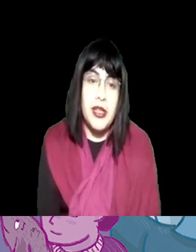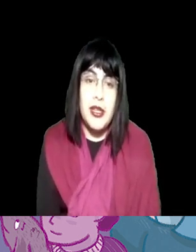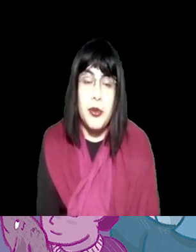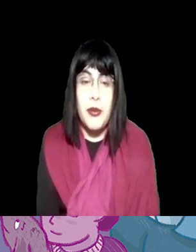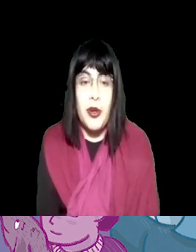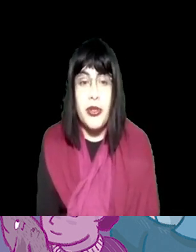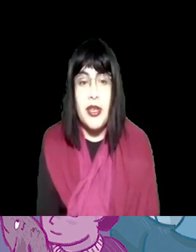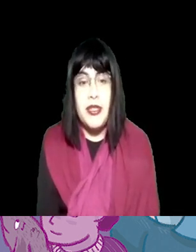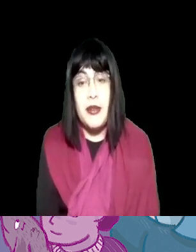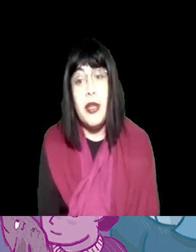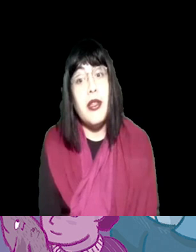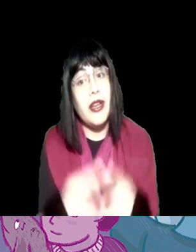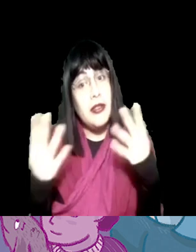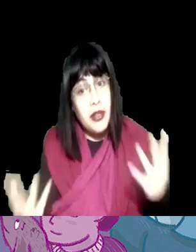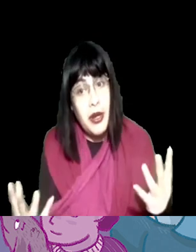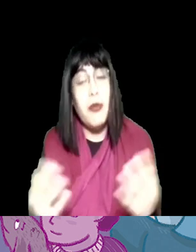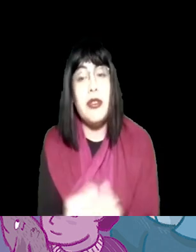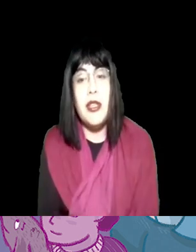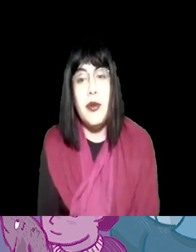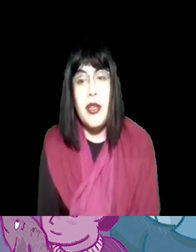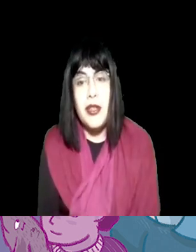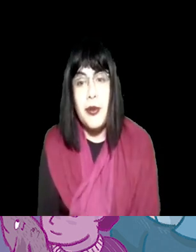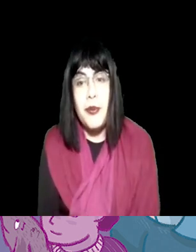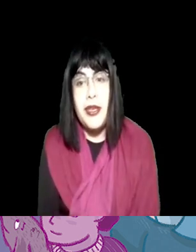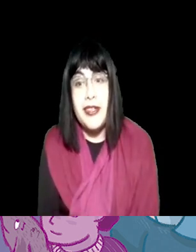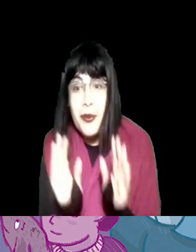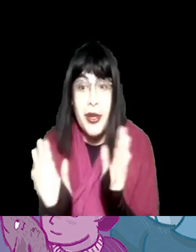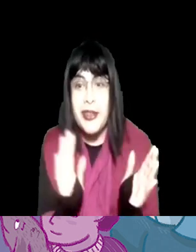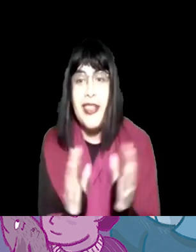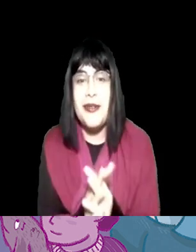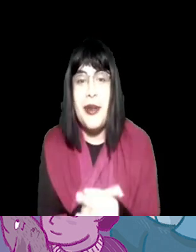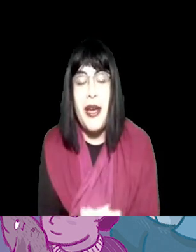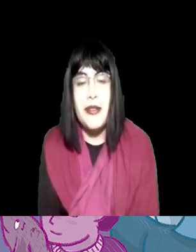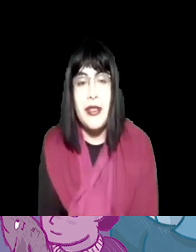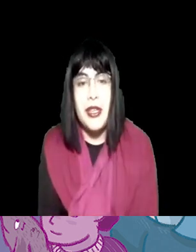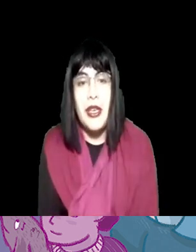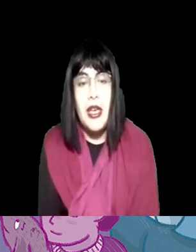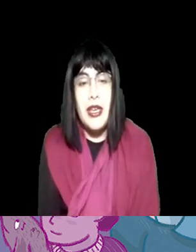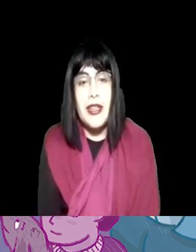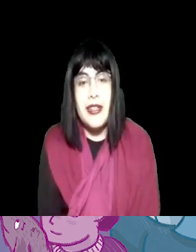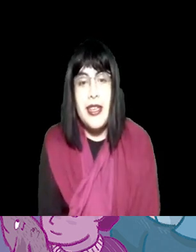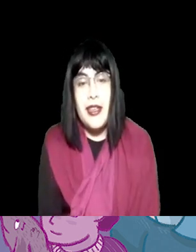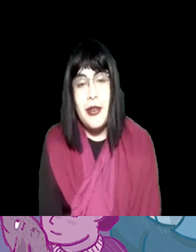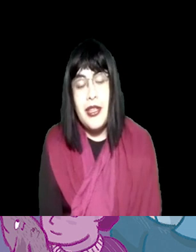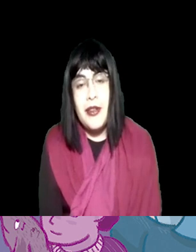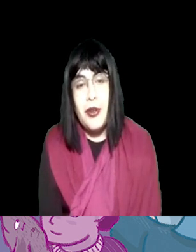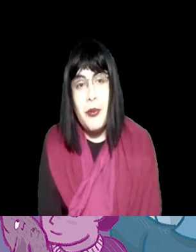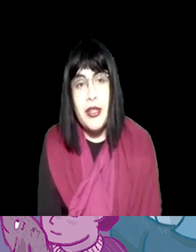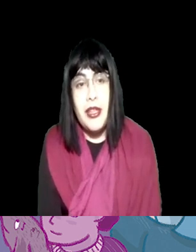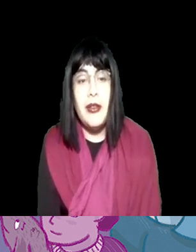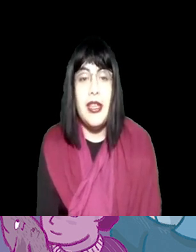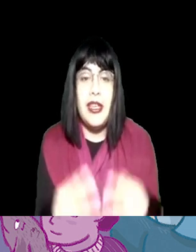haciendo parte de este programa, como decía Michelle, en medio de vacaciones para muchos que tuvimos que interrumpir, así como que dieron un espacio. Así que gracias a todos